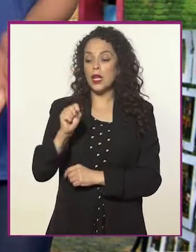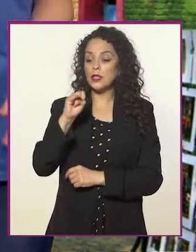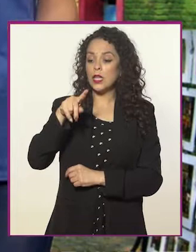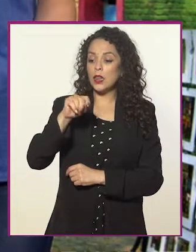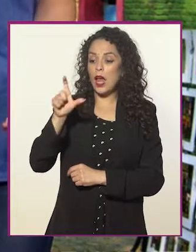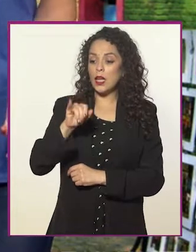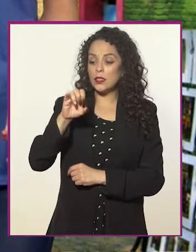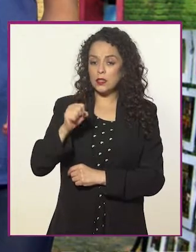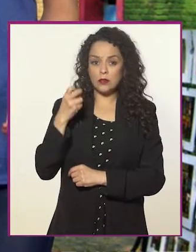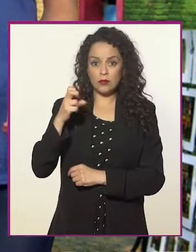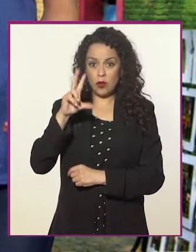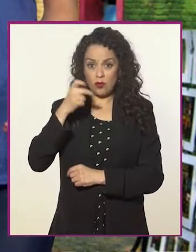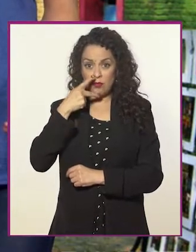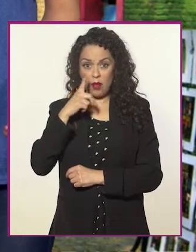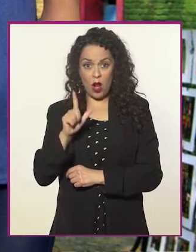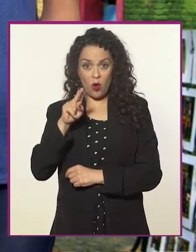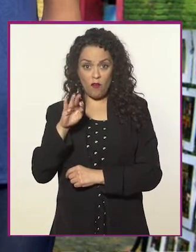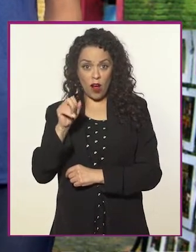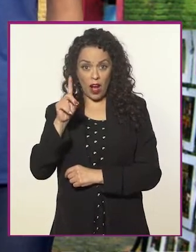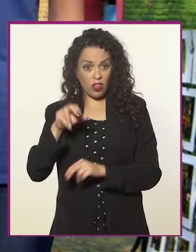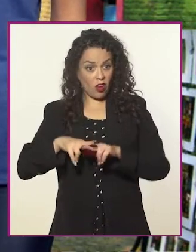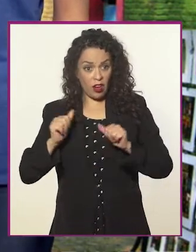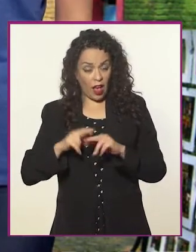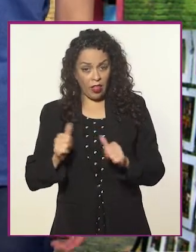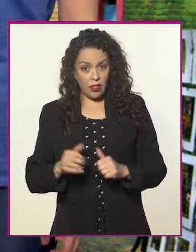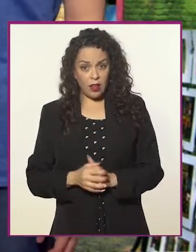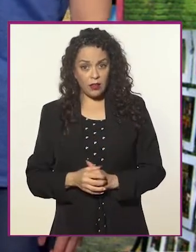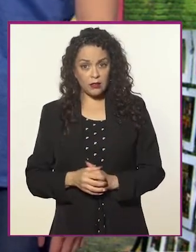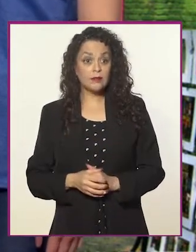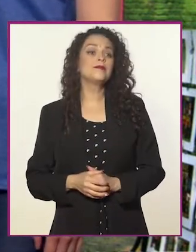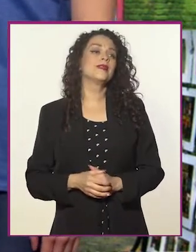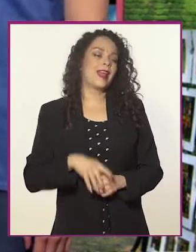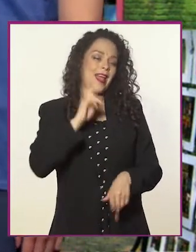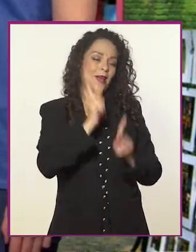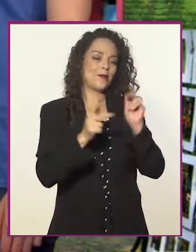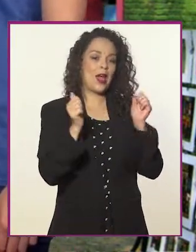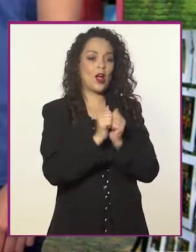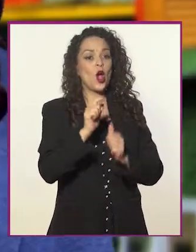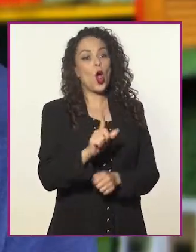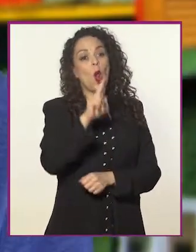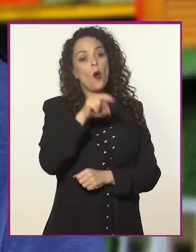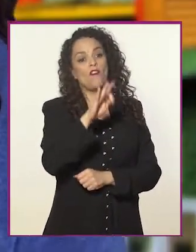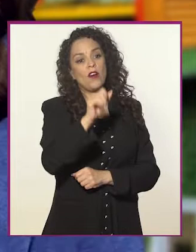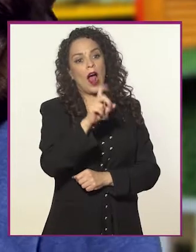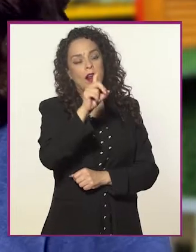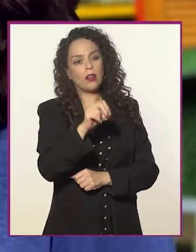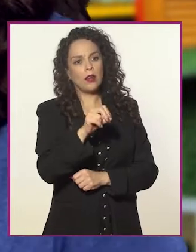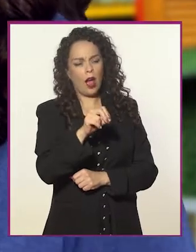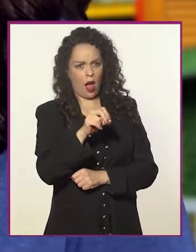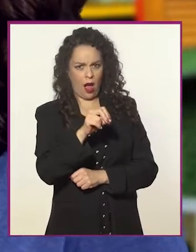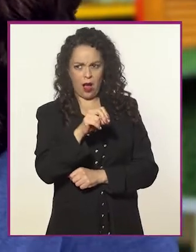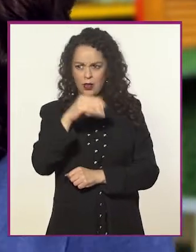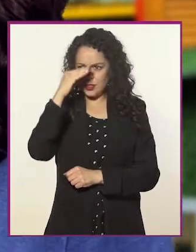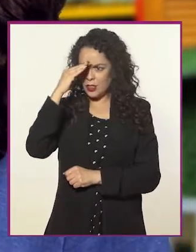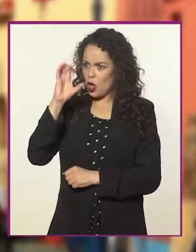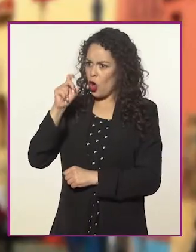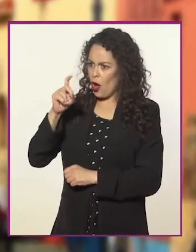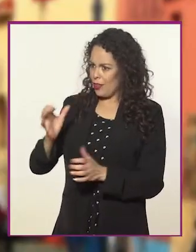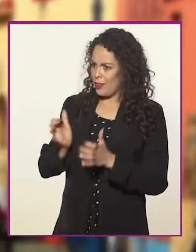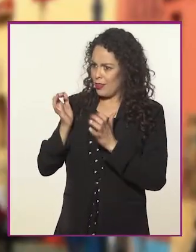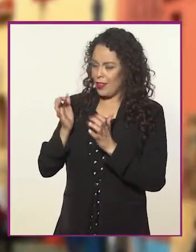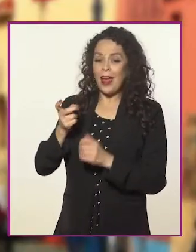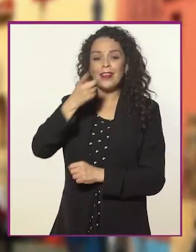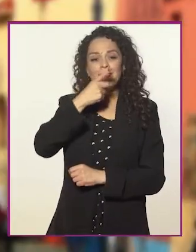¿Entonces nadie habla lunfardo? En todo caso, se habla con lunfardo. ¡Ay, señor Conde, qué sorpresa!